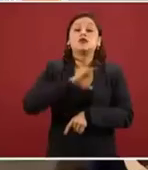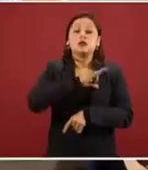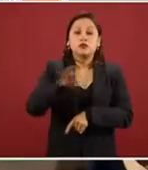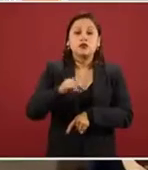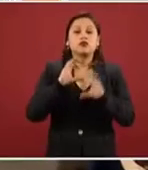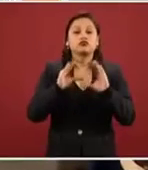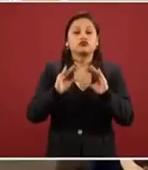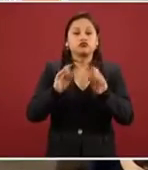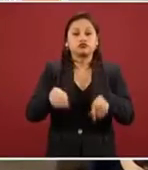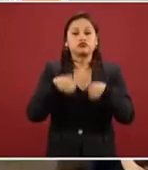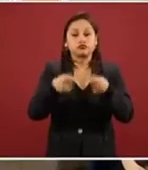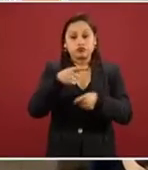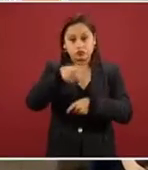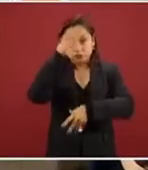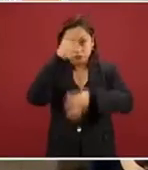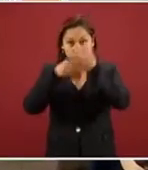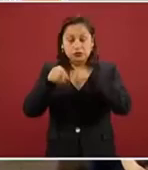prevenir.